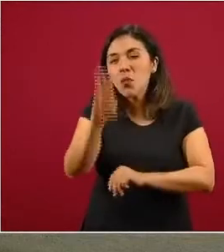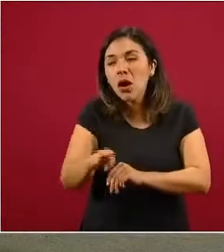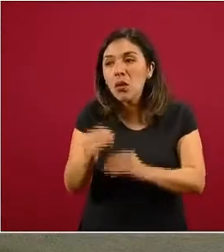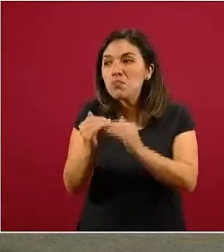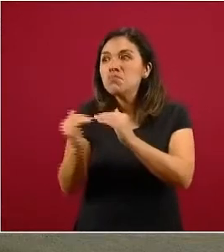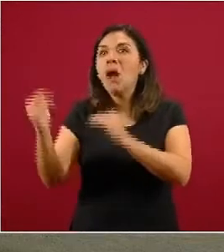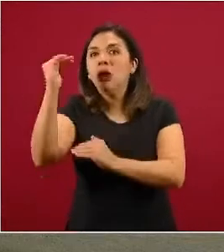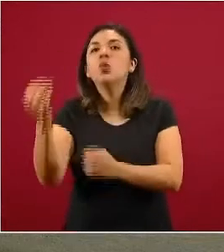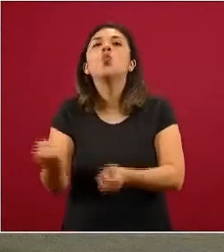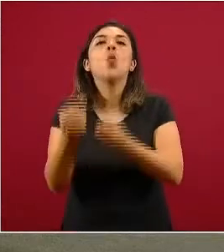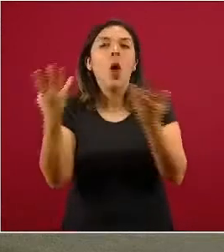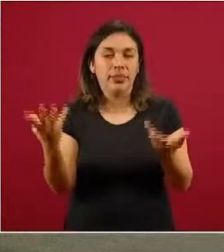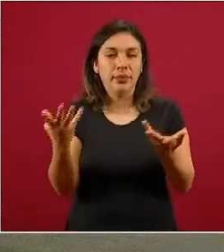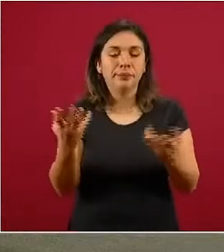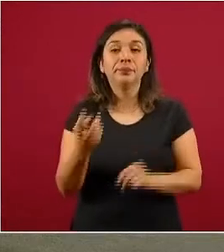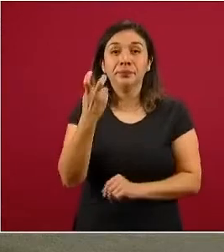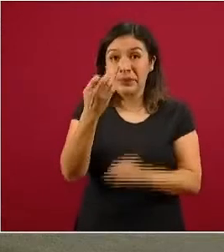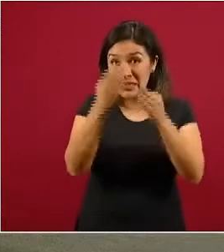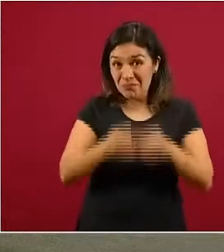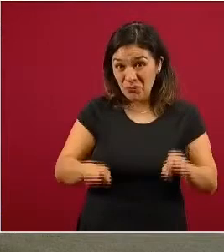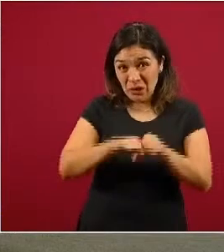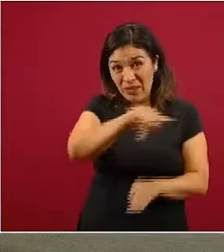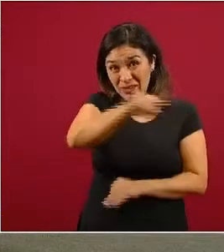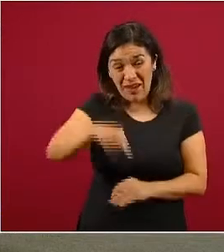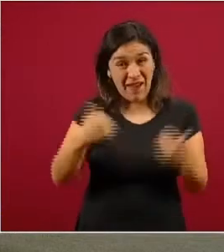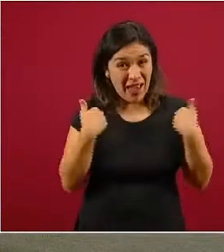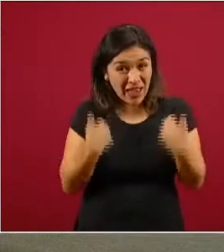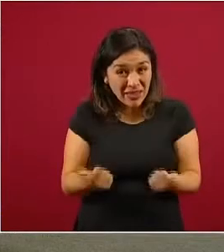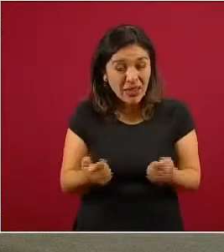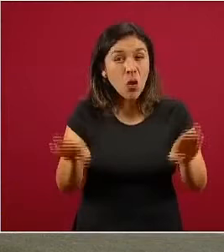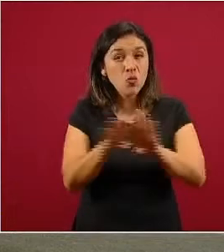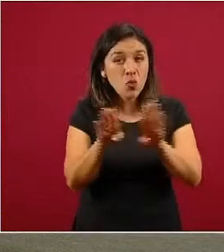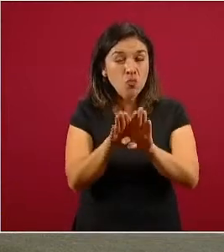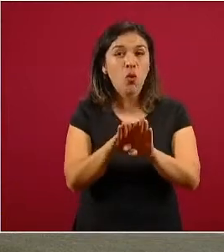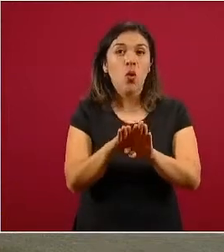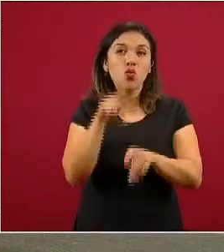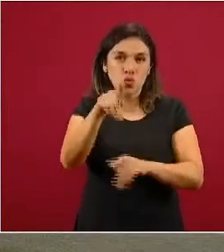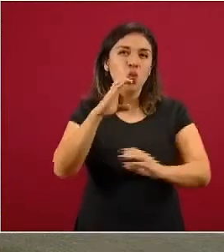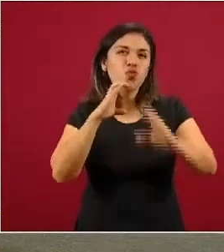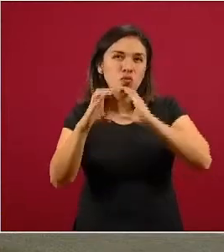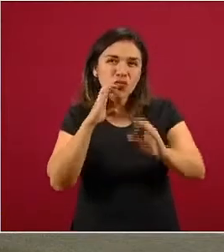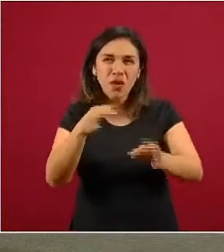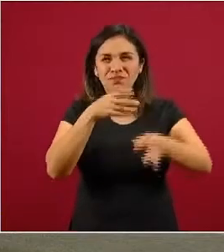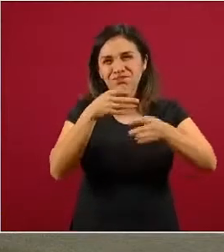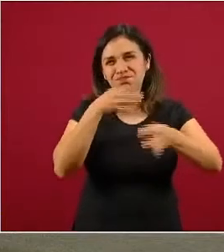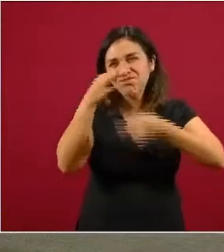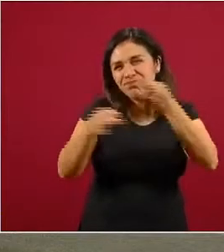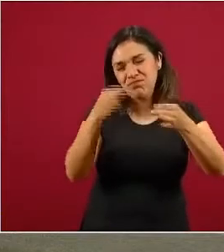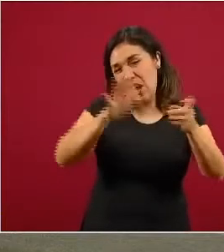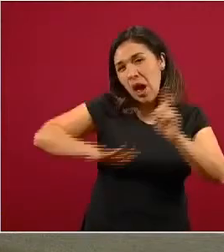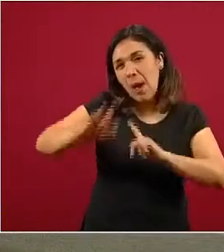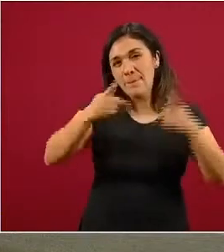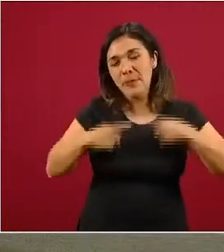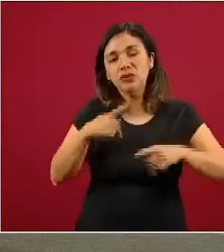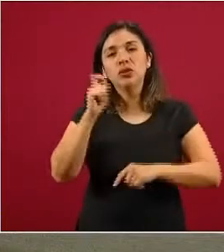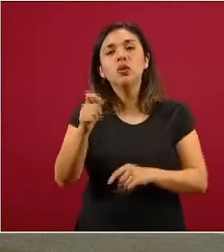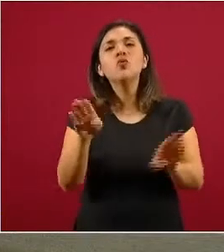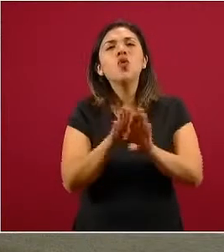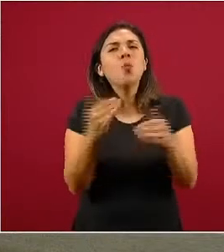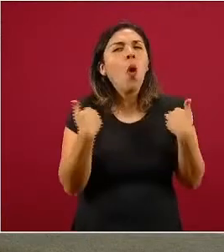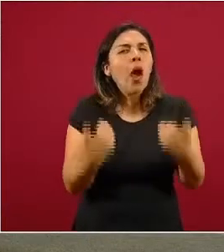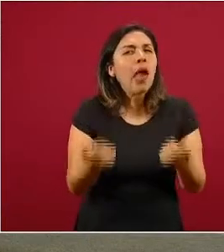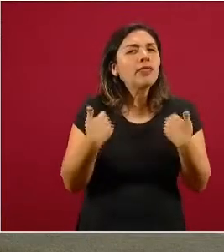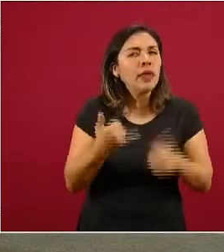de acuerdo a lo que históricamente se ha registrado en el país. Y ahí utilizamos lo que INEGI, los últimos